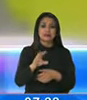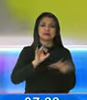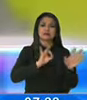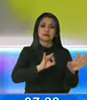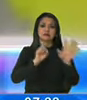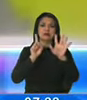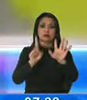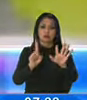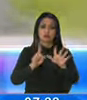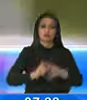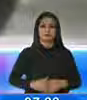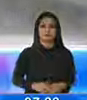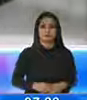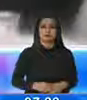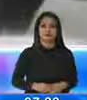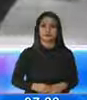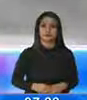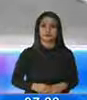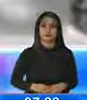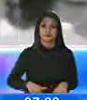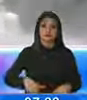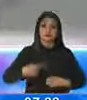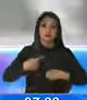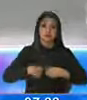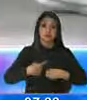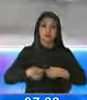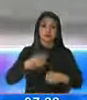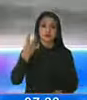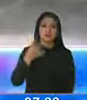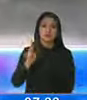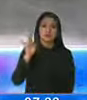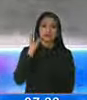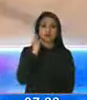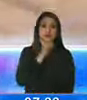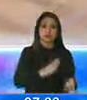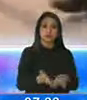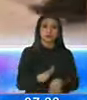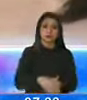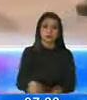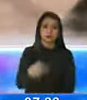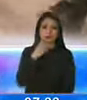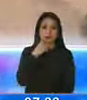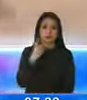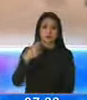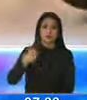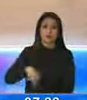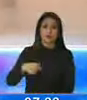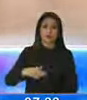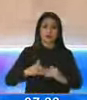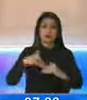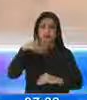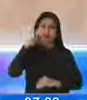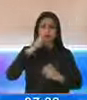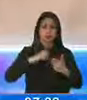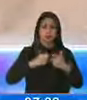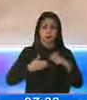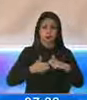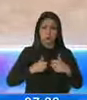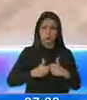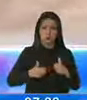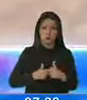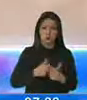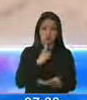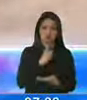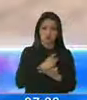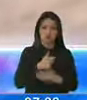contabilizaron 71 casos. Solo en Quito se reportaron 17 femicidios y el distrito de Quitumbe es el más problemático, reconocen